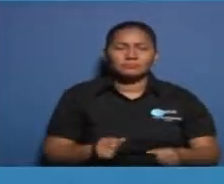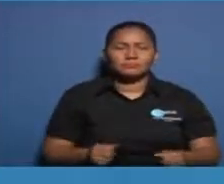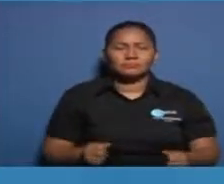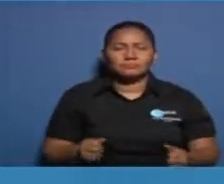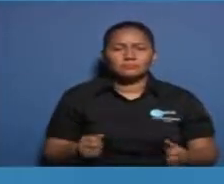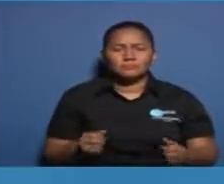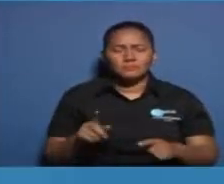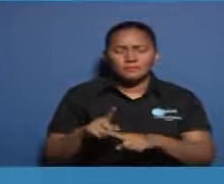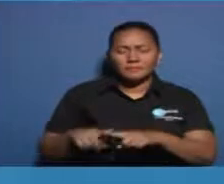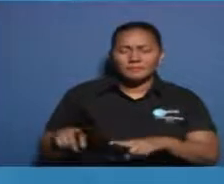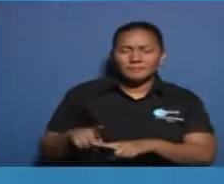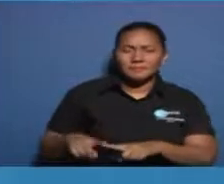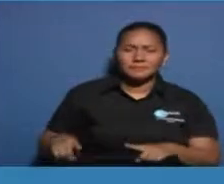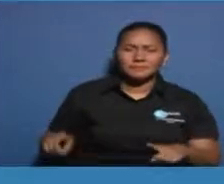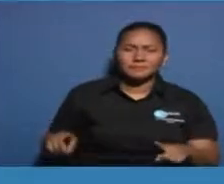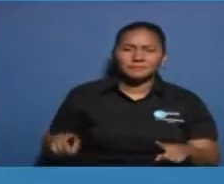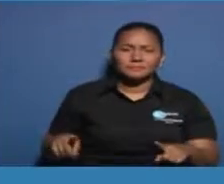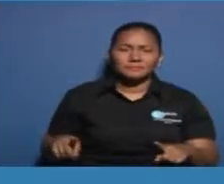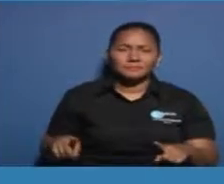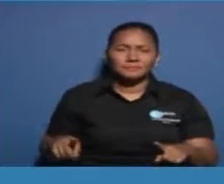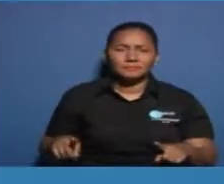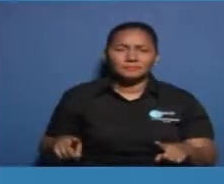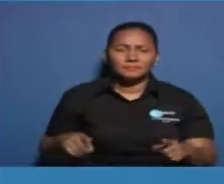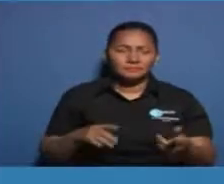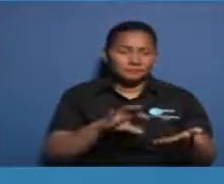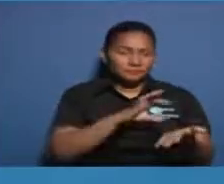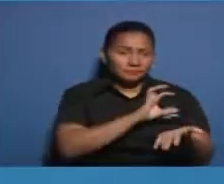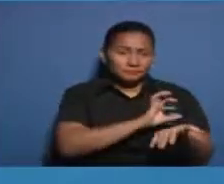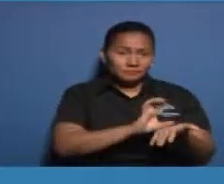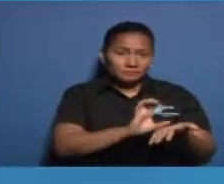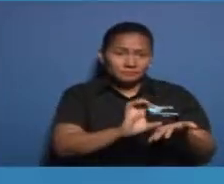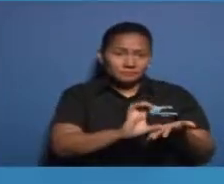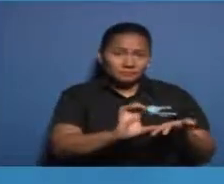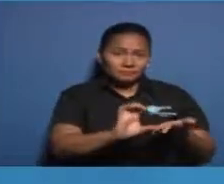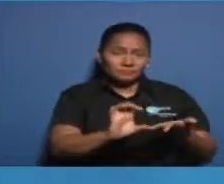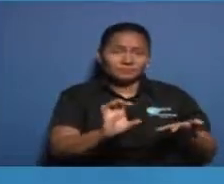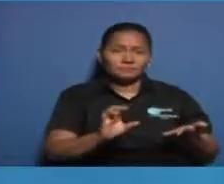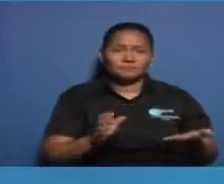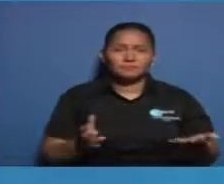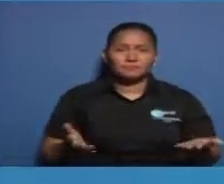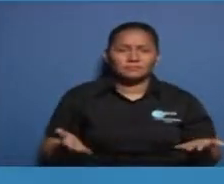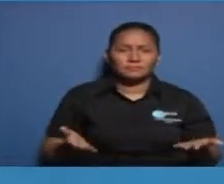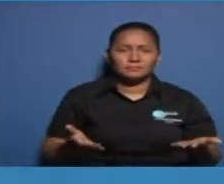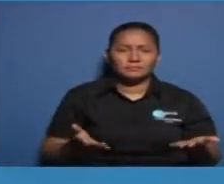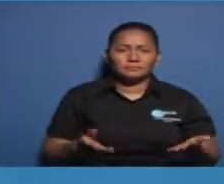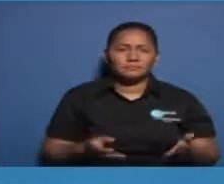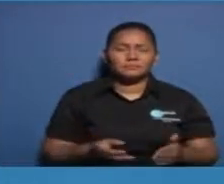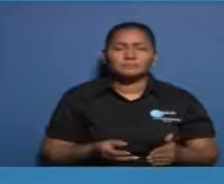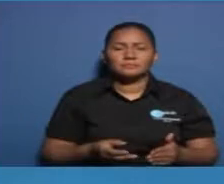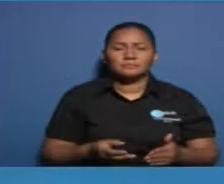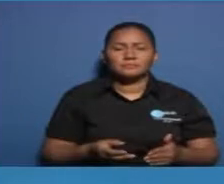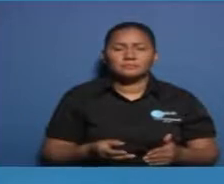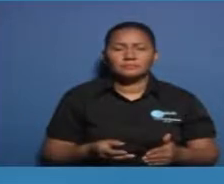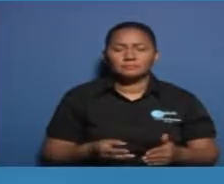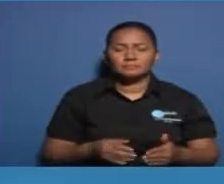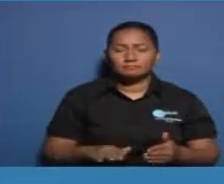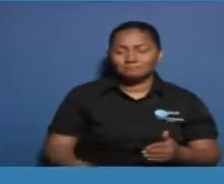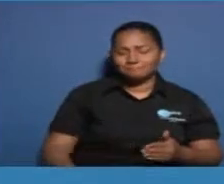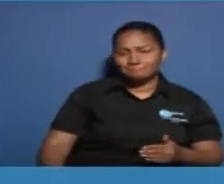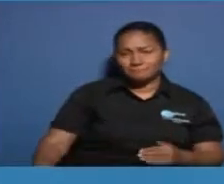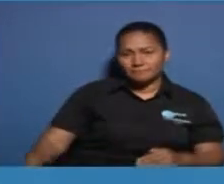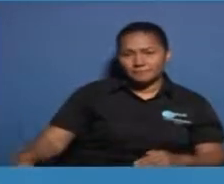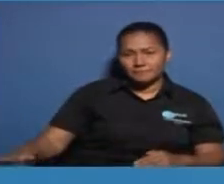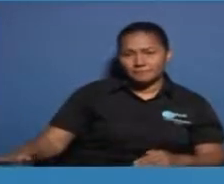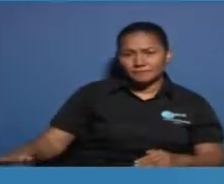distinta entonces que habéis en la escuela a nivel de la primaria o secundaria las situaciones de bullying un niño que vive en un